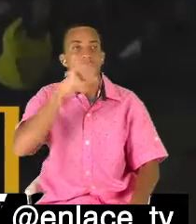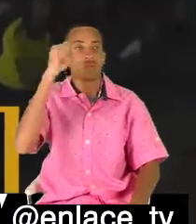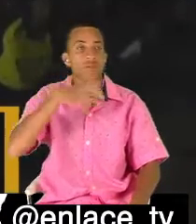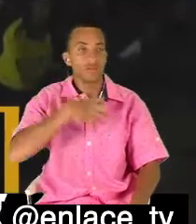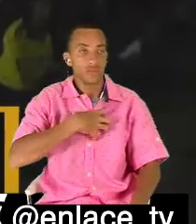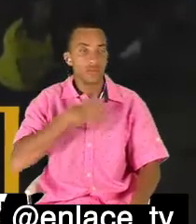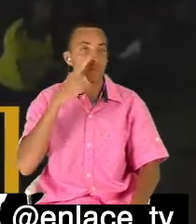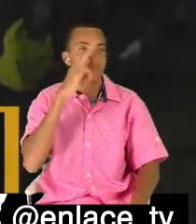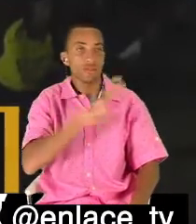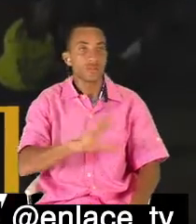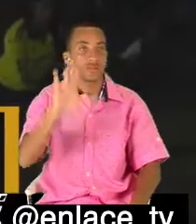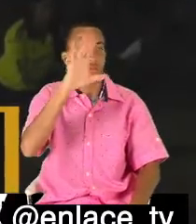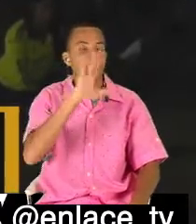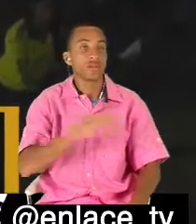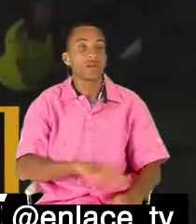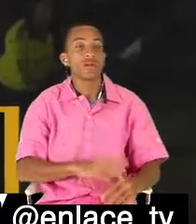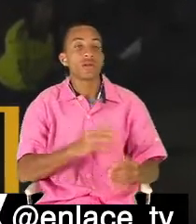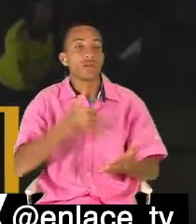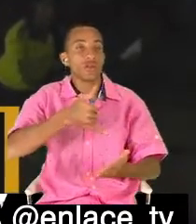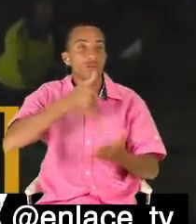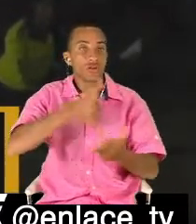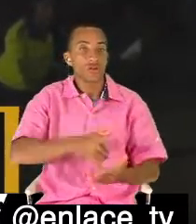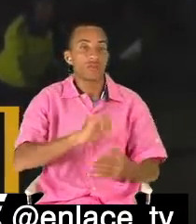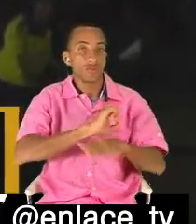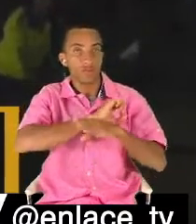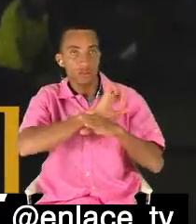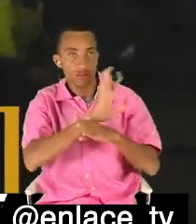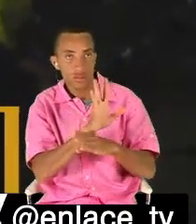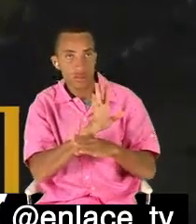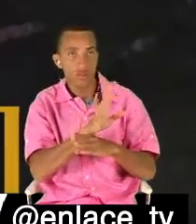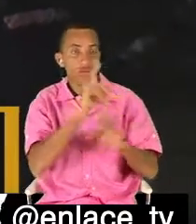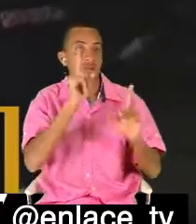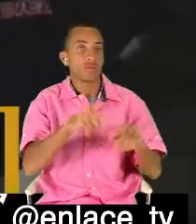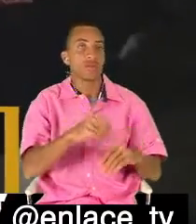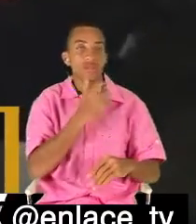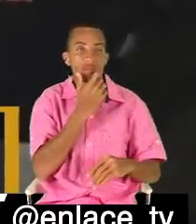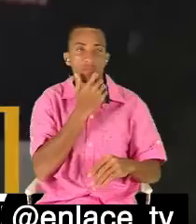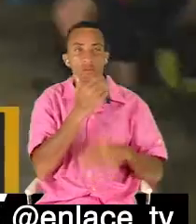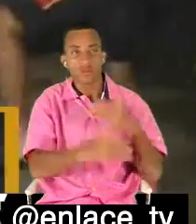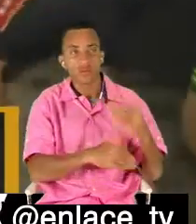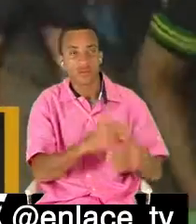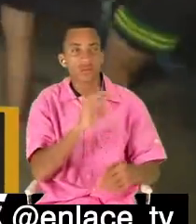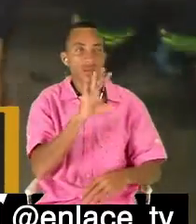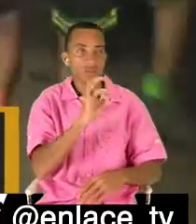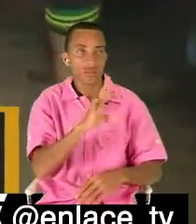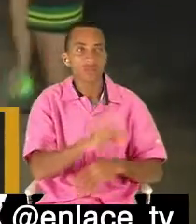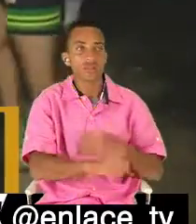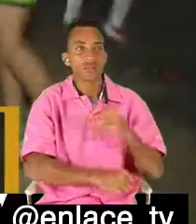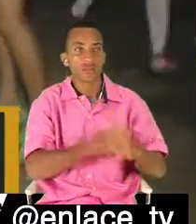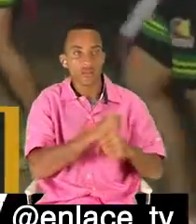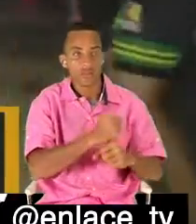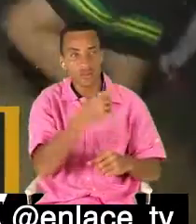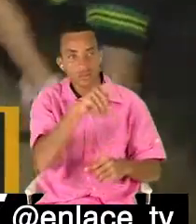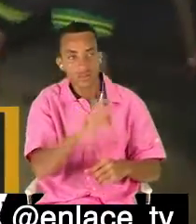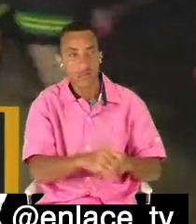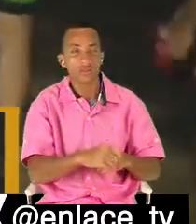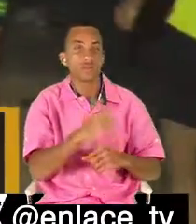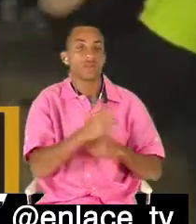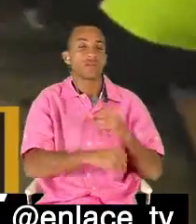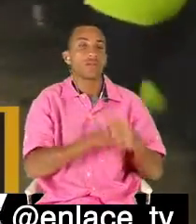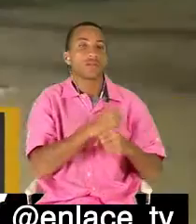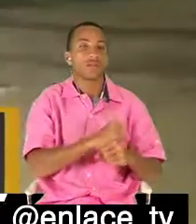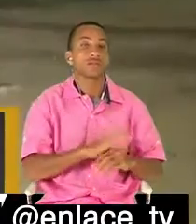ha estado en Copa Libertadores y lleva un proceso como de unos 15, 16 años. El compromiso tendrá lugar en la cancha